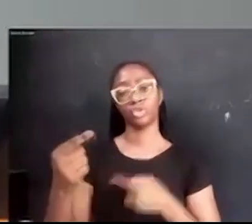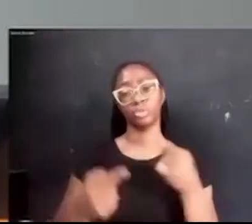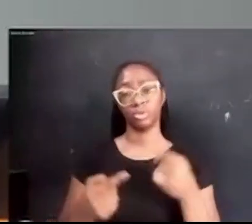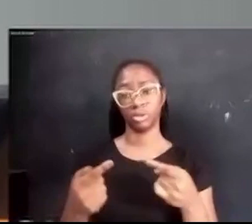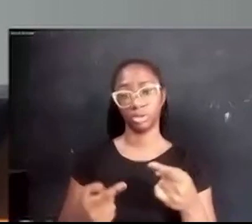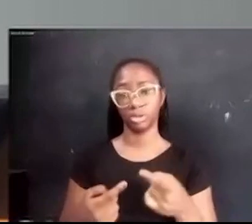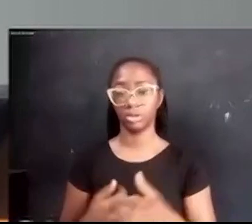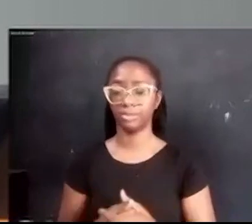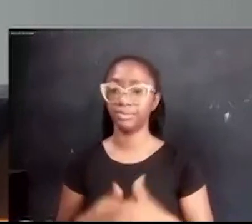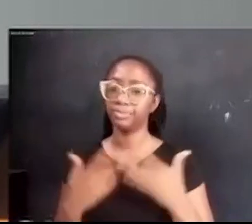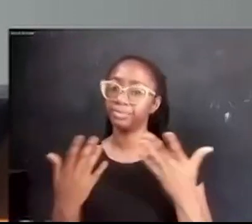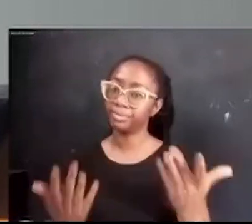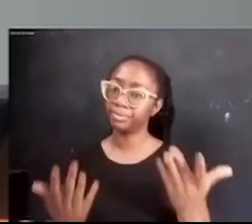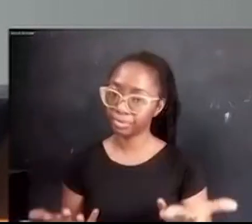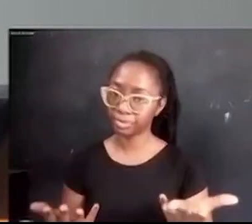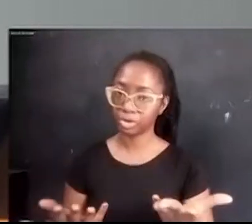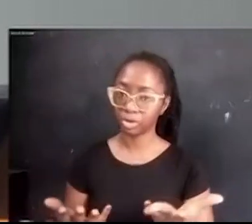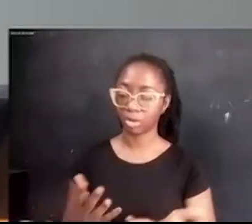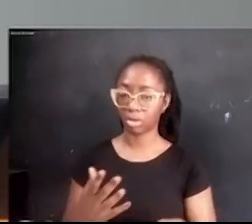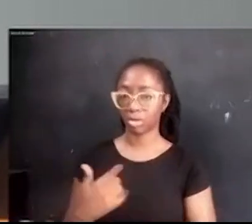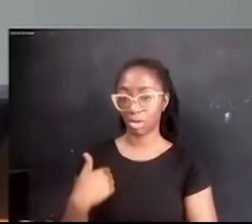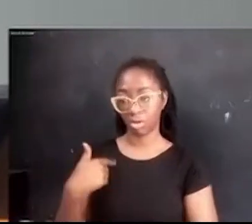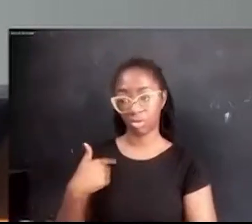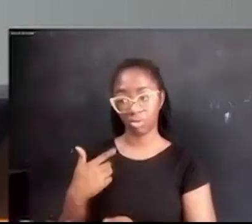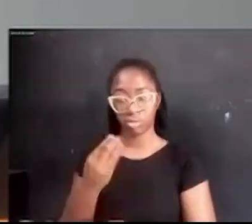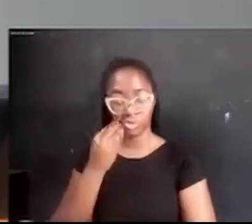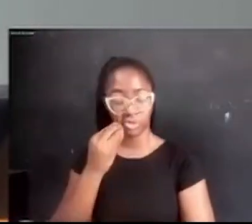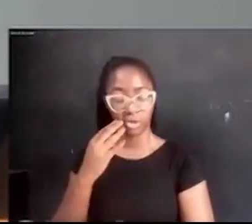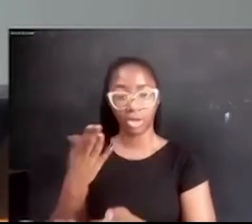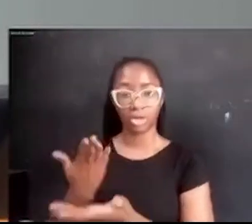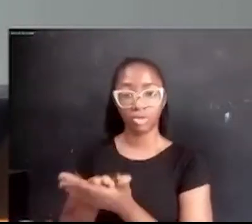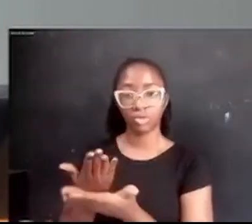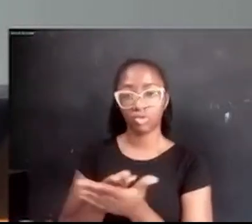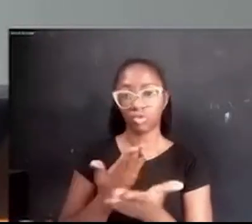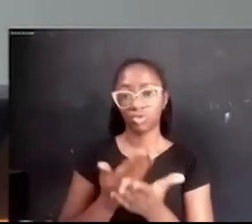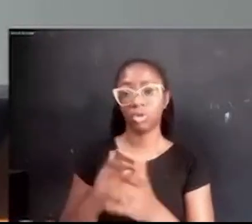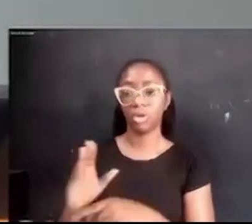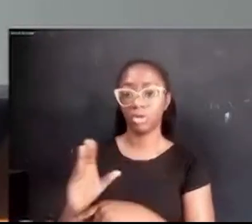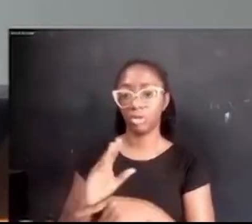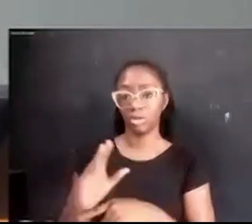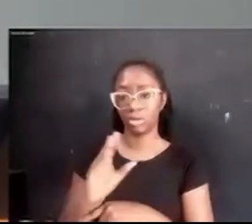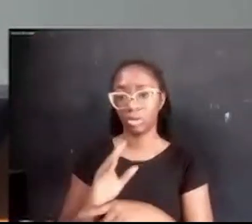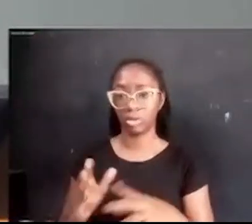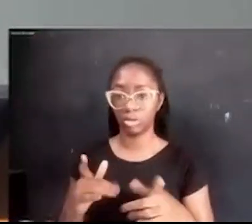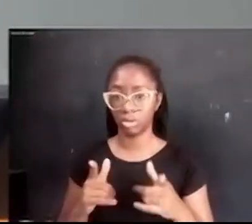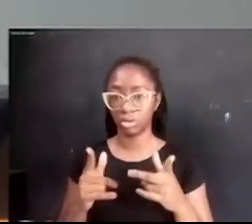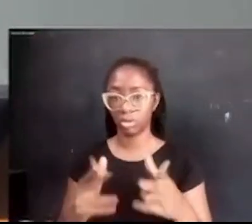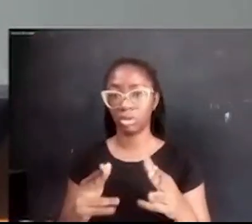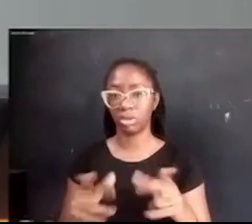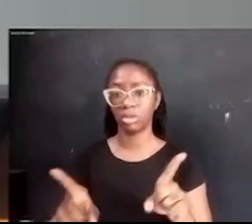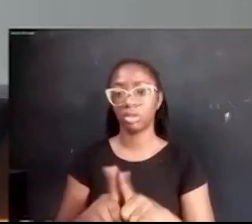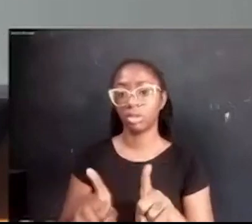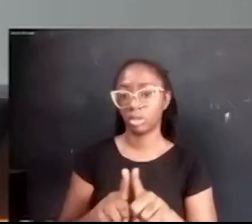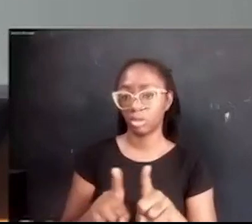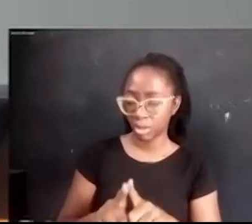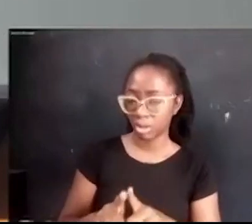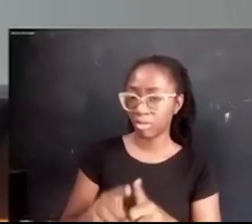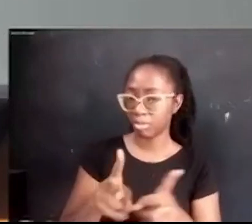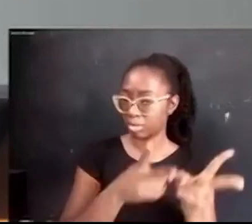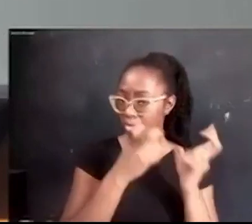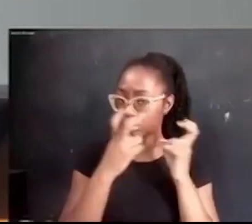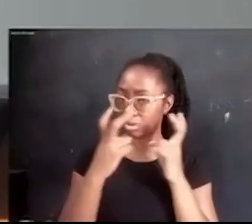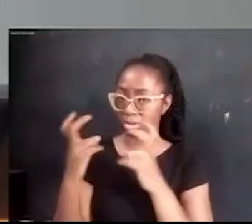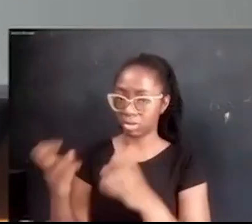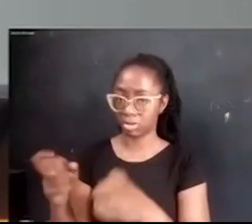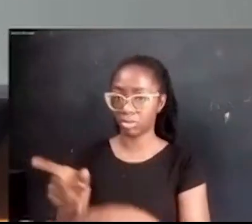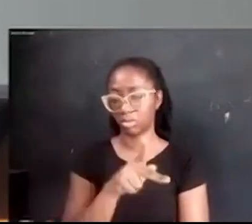a estudiar la cultura constitucional francesa tal y como la concibe Paul Kahn, un profesor de la